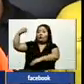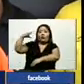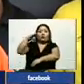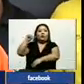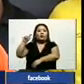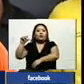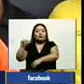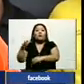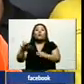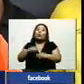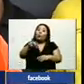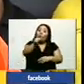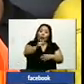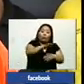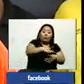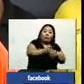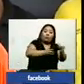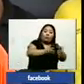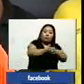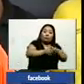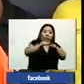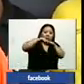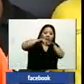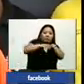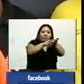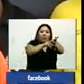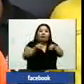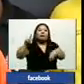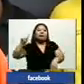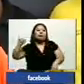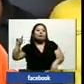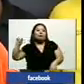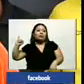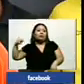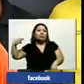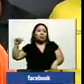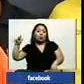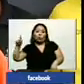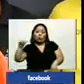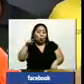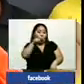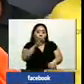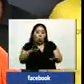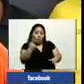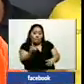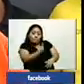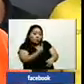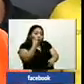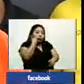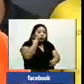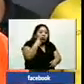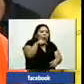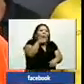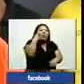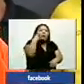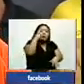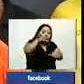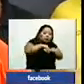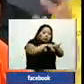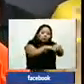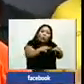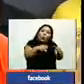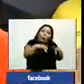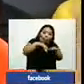uno más, que es el de Cabañas, en el río Titihuapa, que tampoco teníamos cobertura. Pero el río Titihuapa es un río